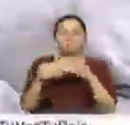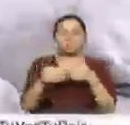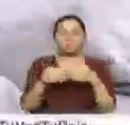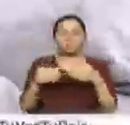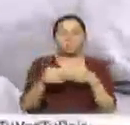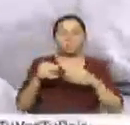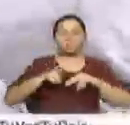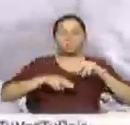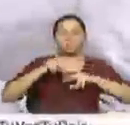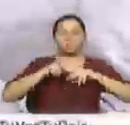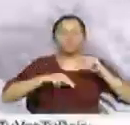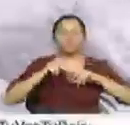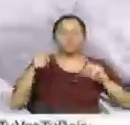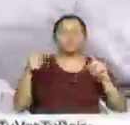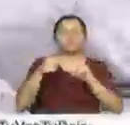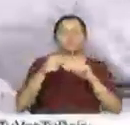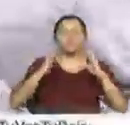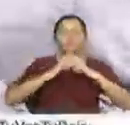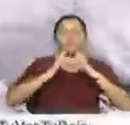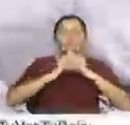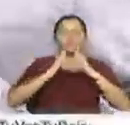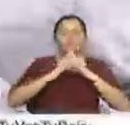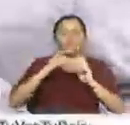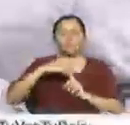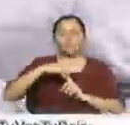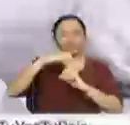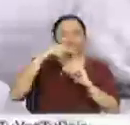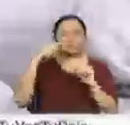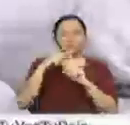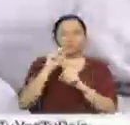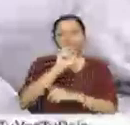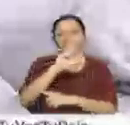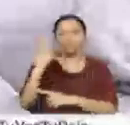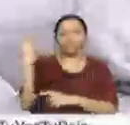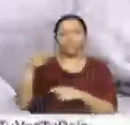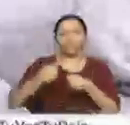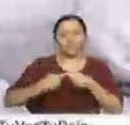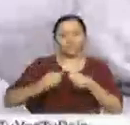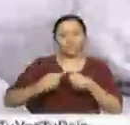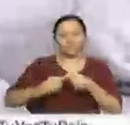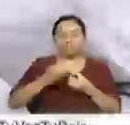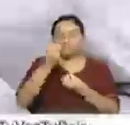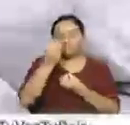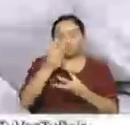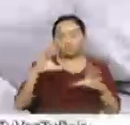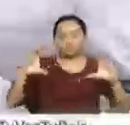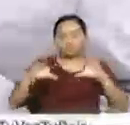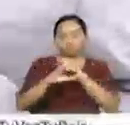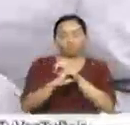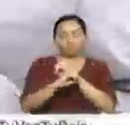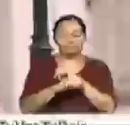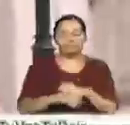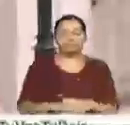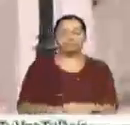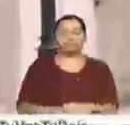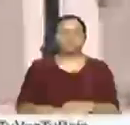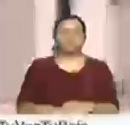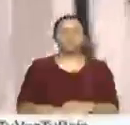la construcción de viviendas de interés prioritario en el sur de Quito. Les tenemos un informe.